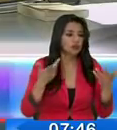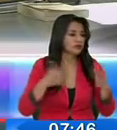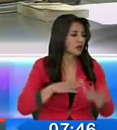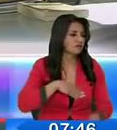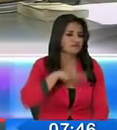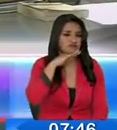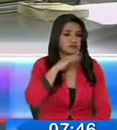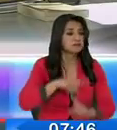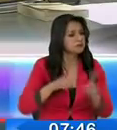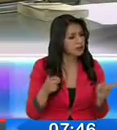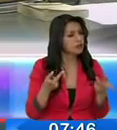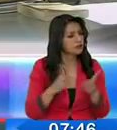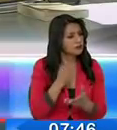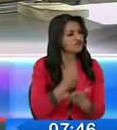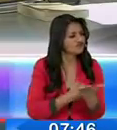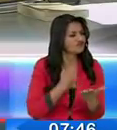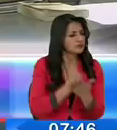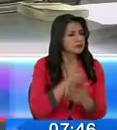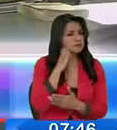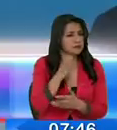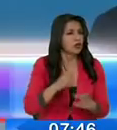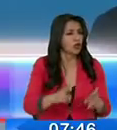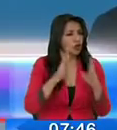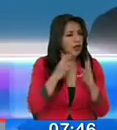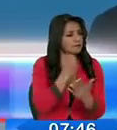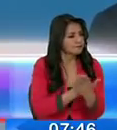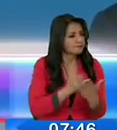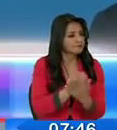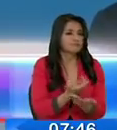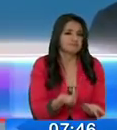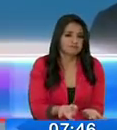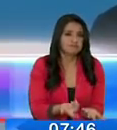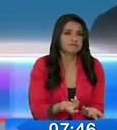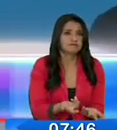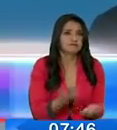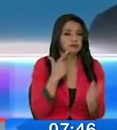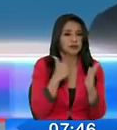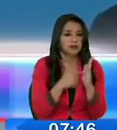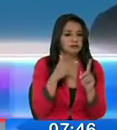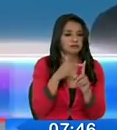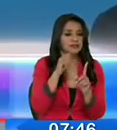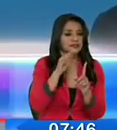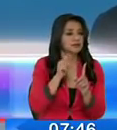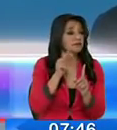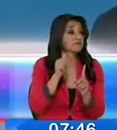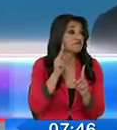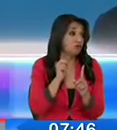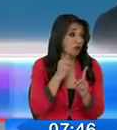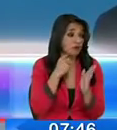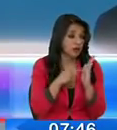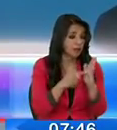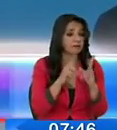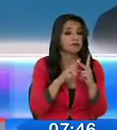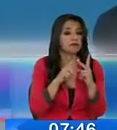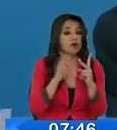Hay agotamiento, pero también hay persistencia. La persistencia de gentes como Simón Espinosa o como...